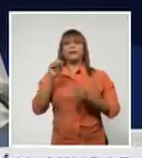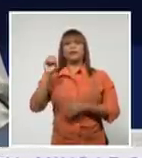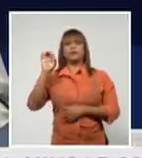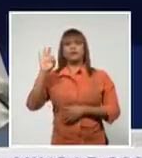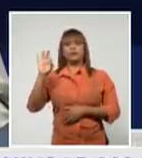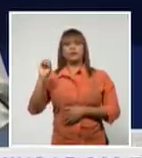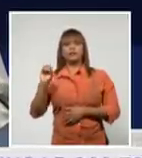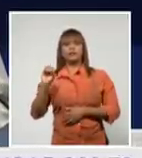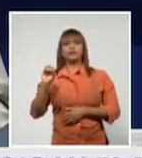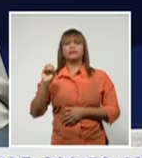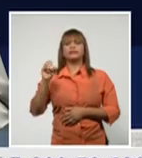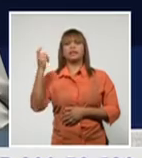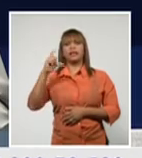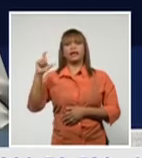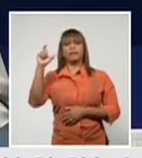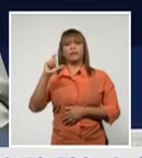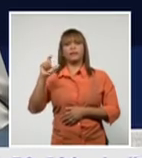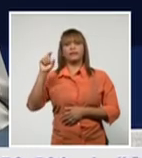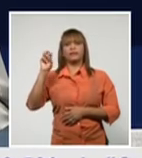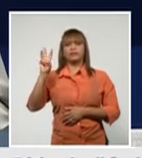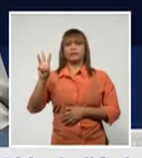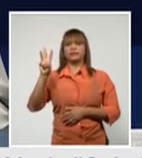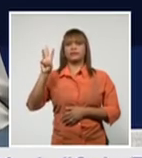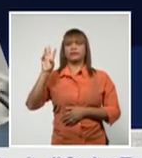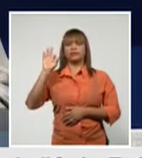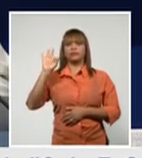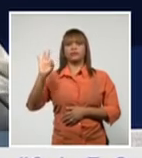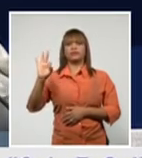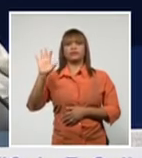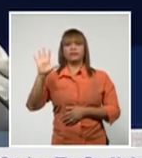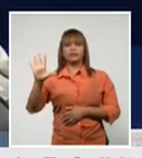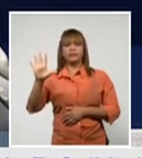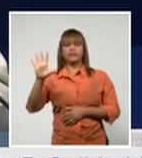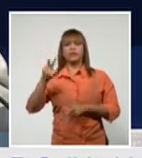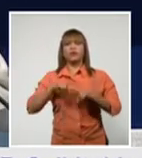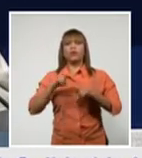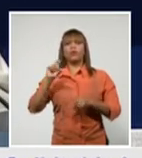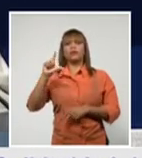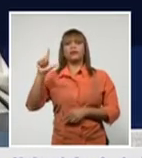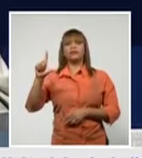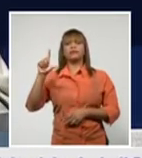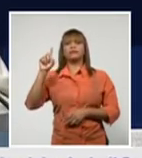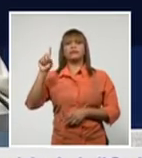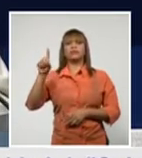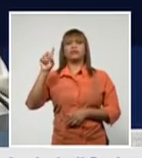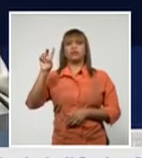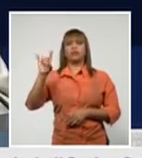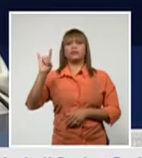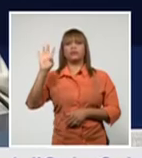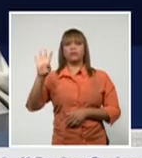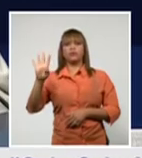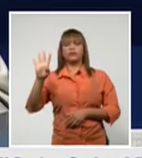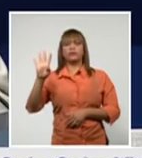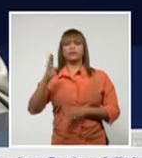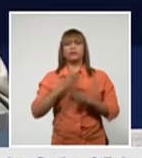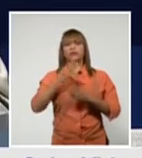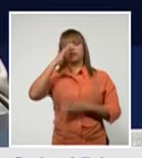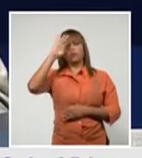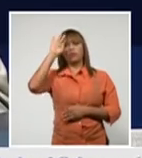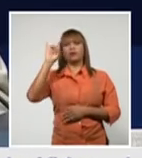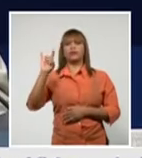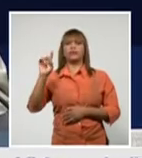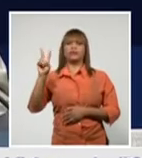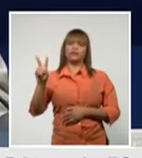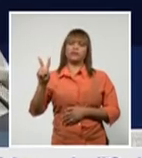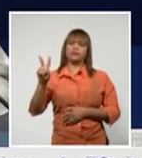Camagüey 345, de Holguín 194, de Santiago de Cuba 92, y así pudiéramos